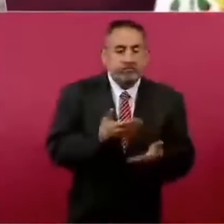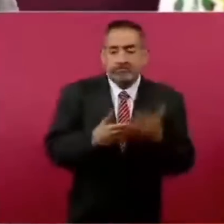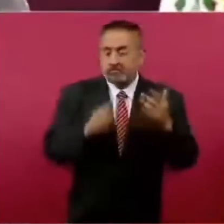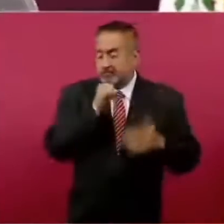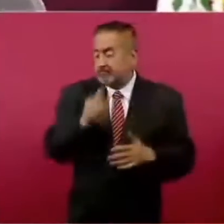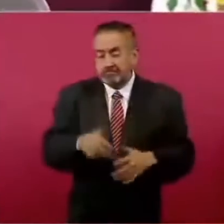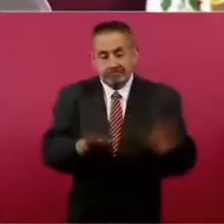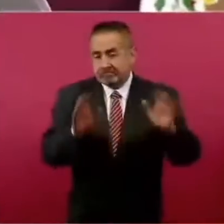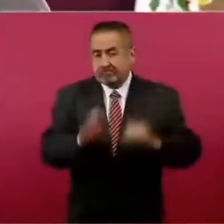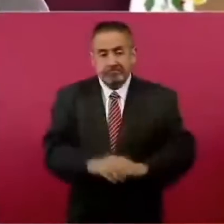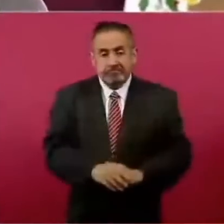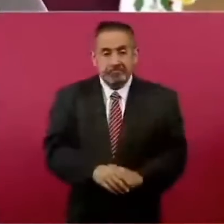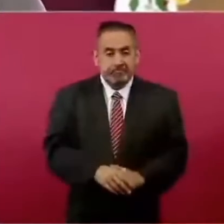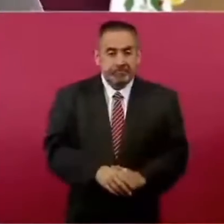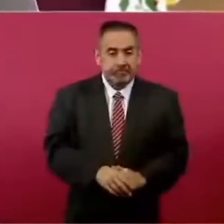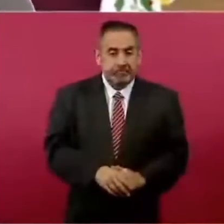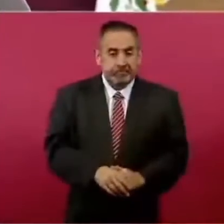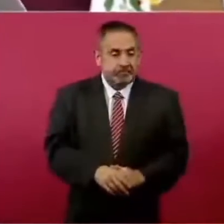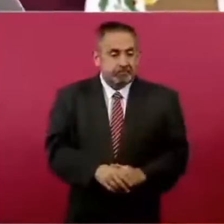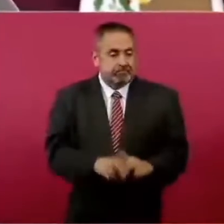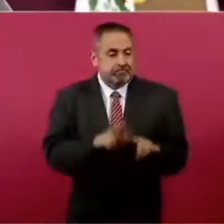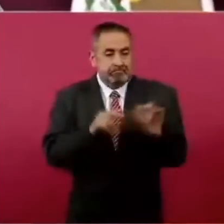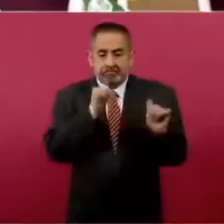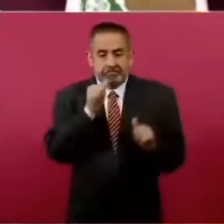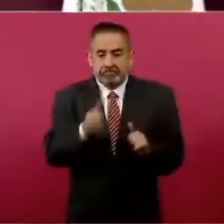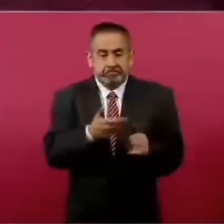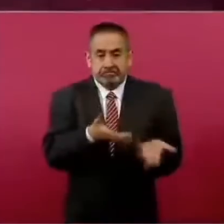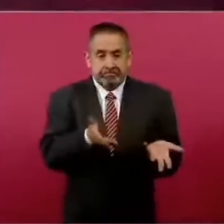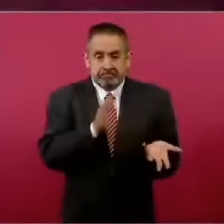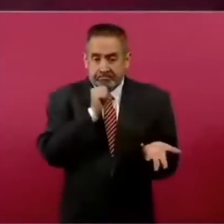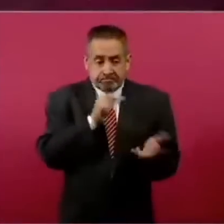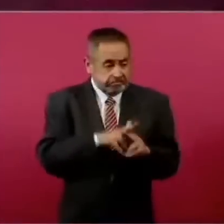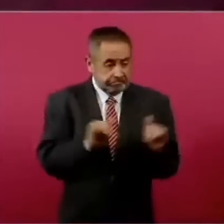Ahora, ni eso, o sea,